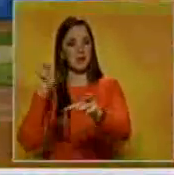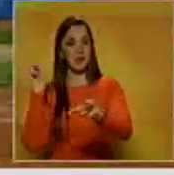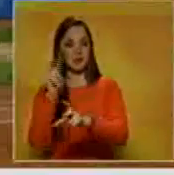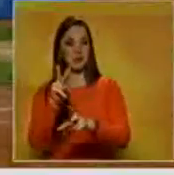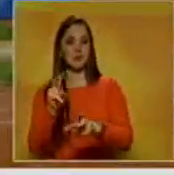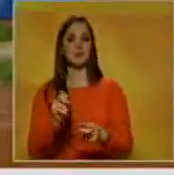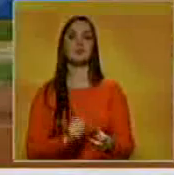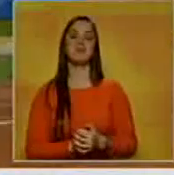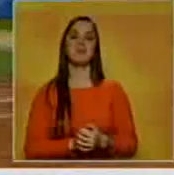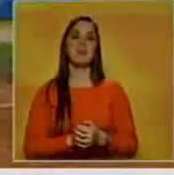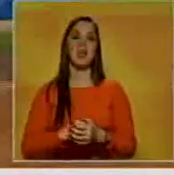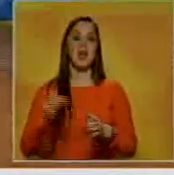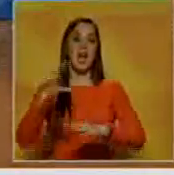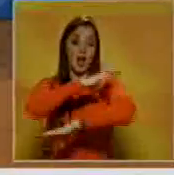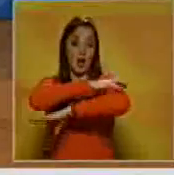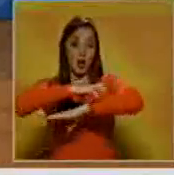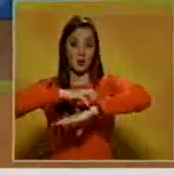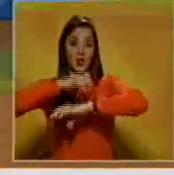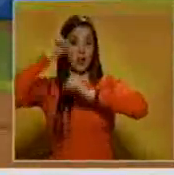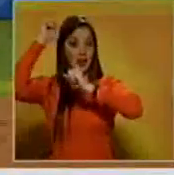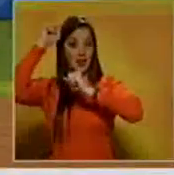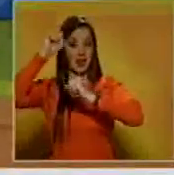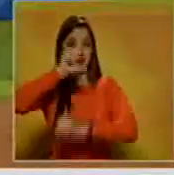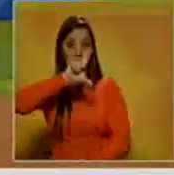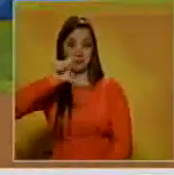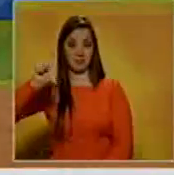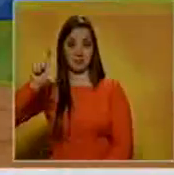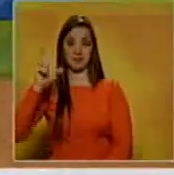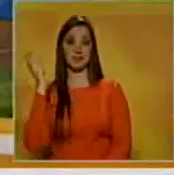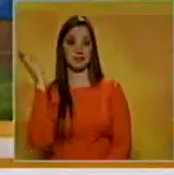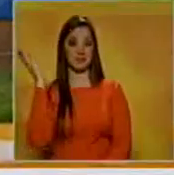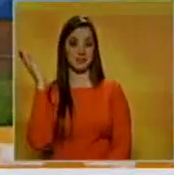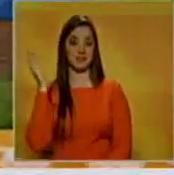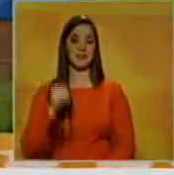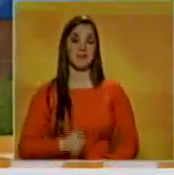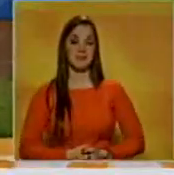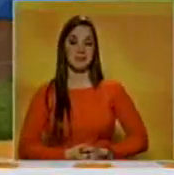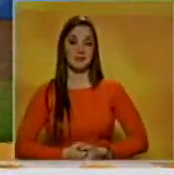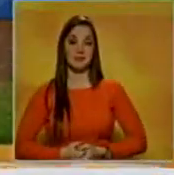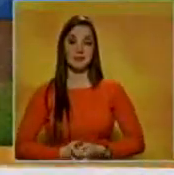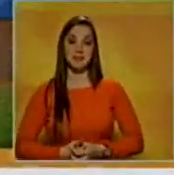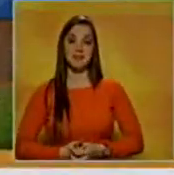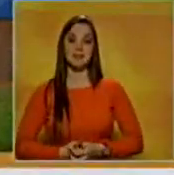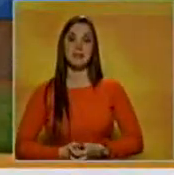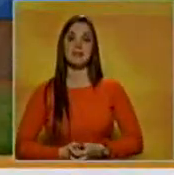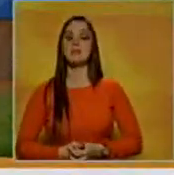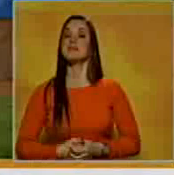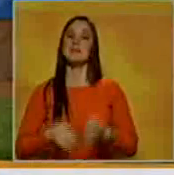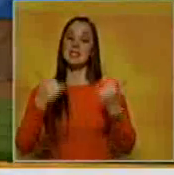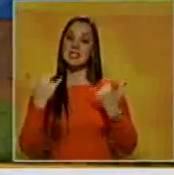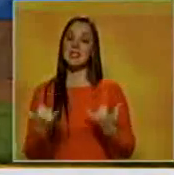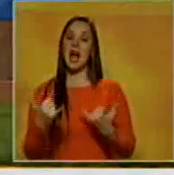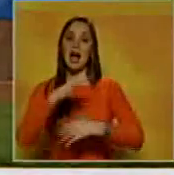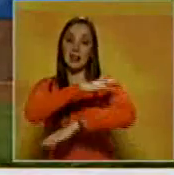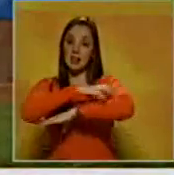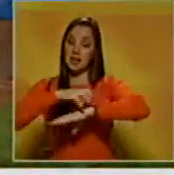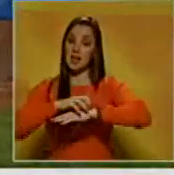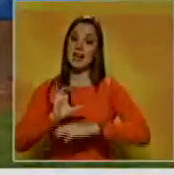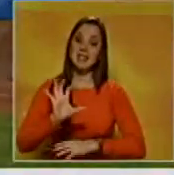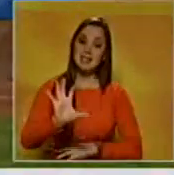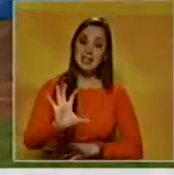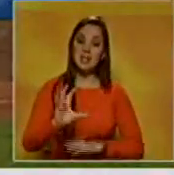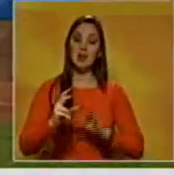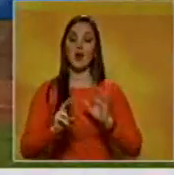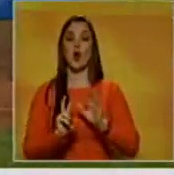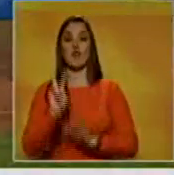En Por la Mar, los Tigres de Aragua doblegaron a los Bravos de Margarita 5-4 para barrer la serie de 3 y extender a 5 las victorias consecutivas. José